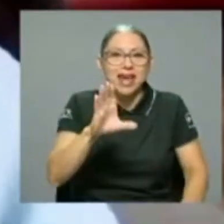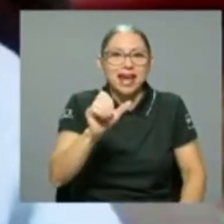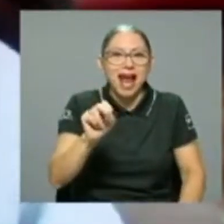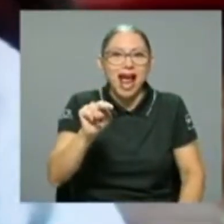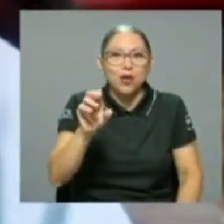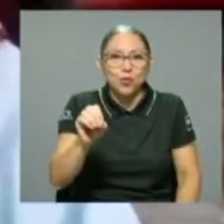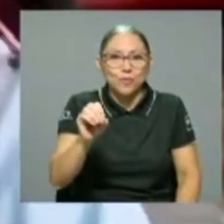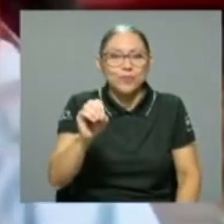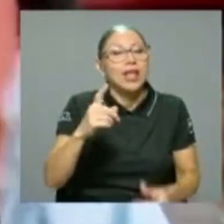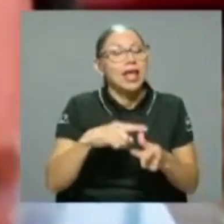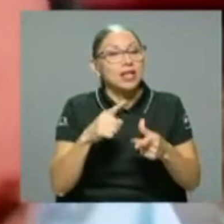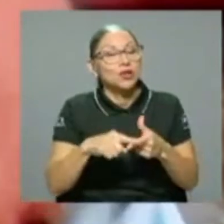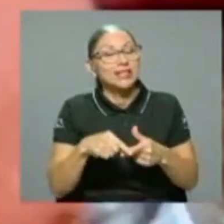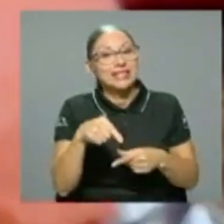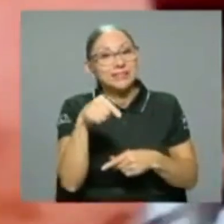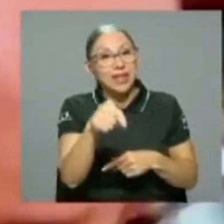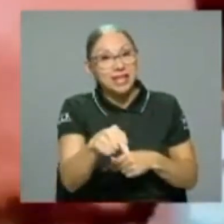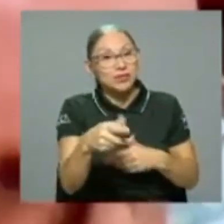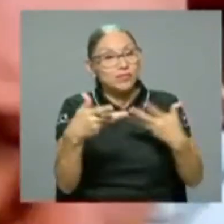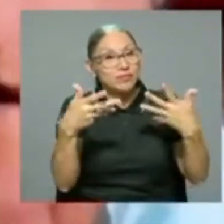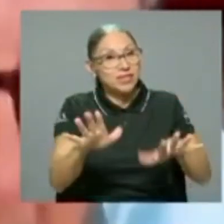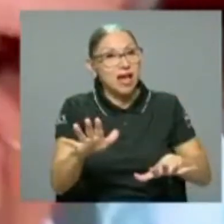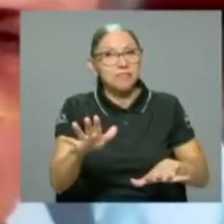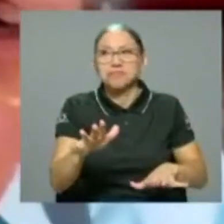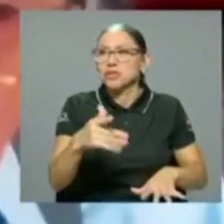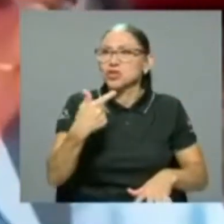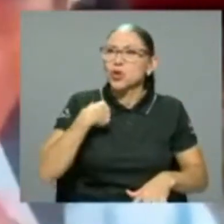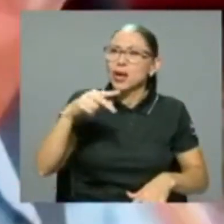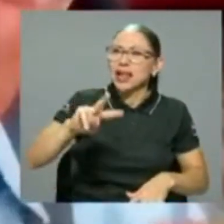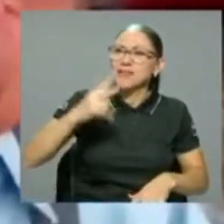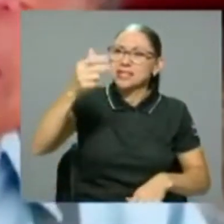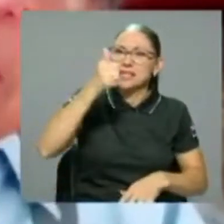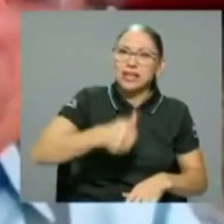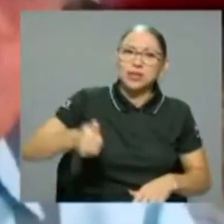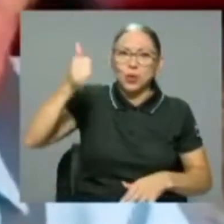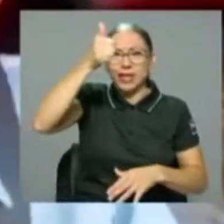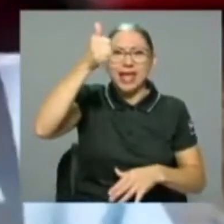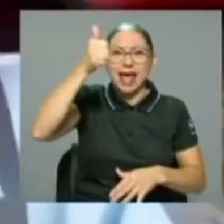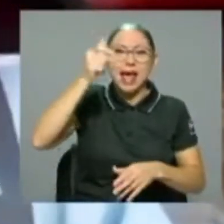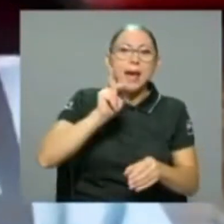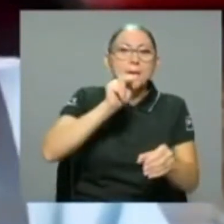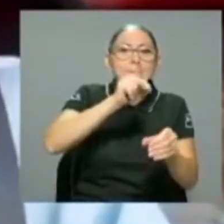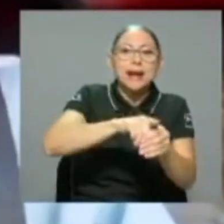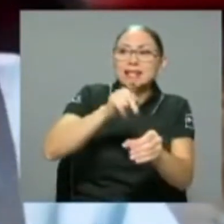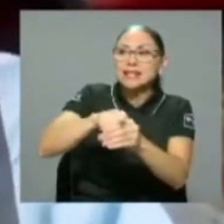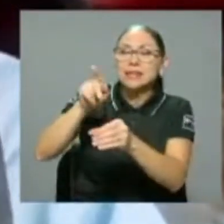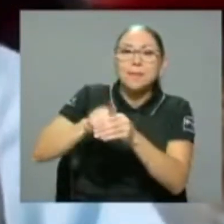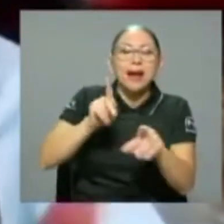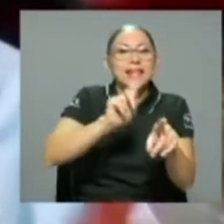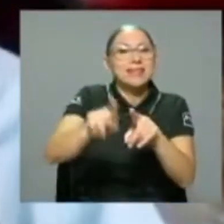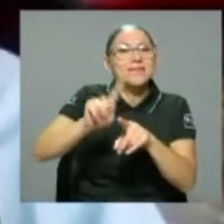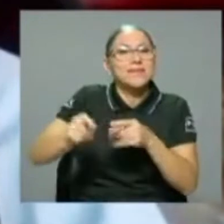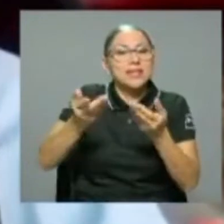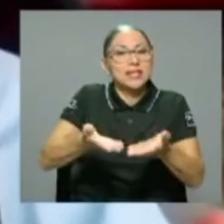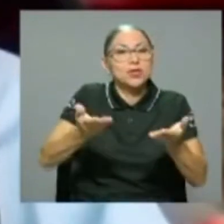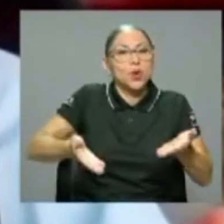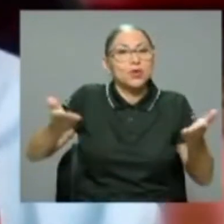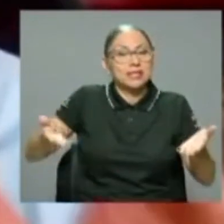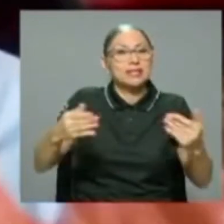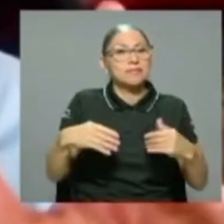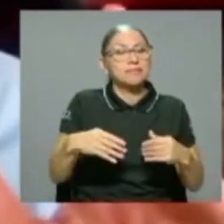llevó ya en la vicerrectoría a participar en otra serie de cosas. Y